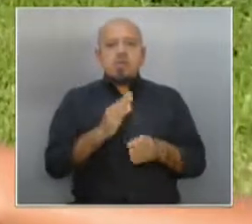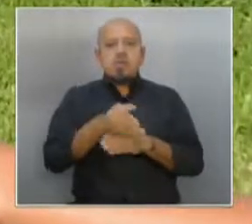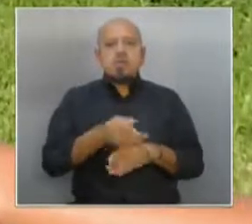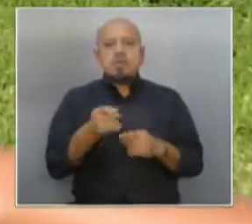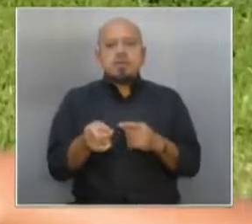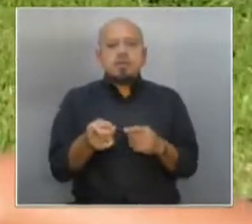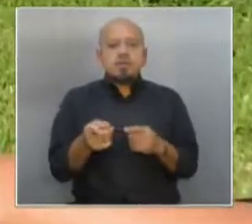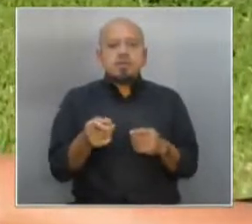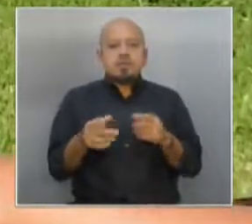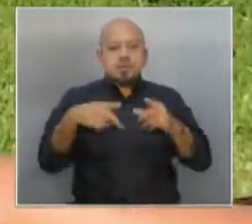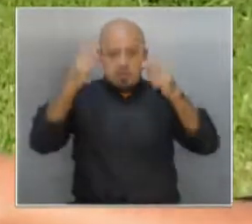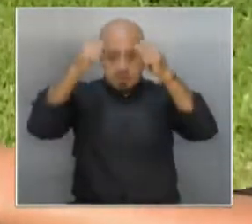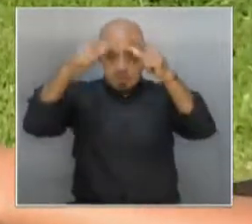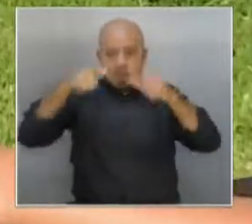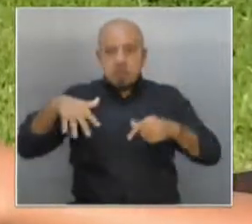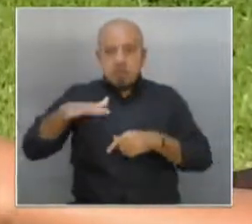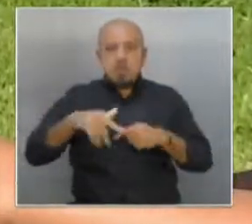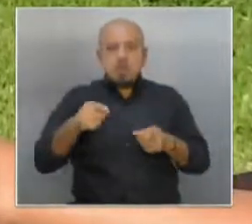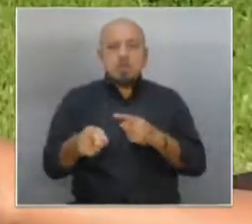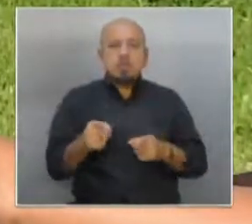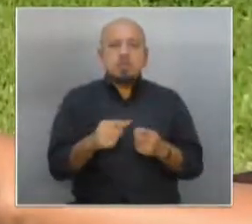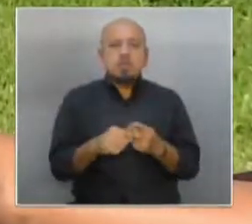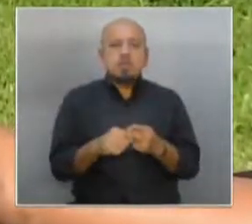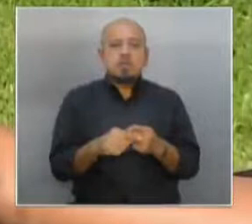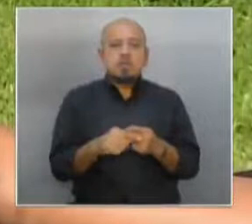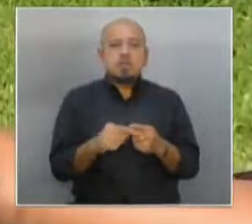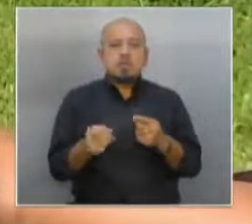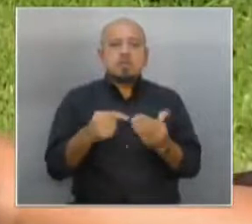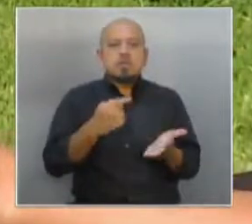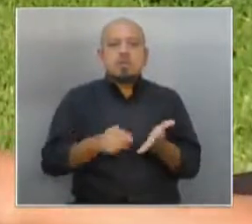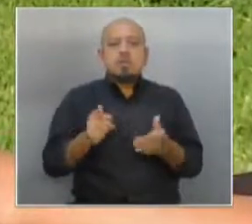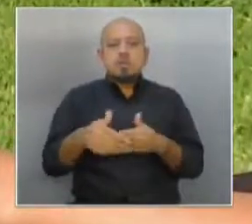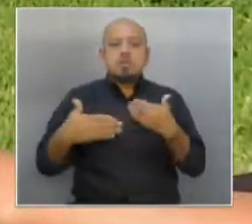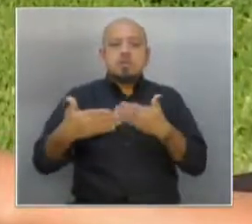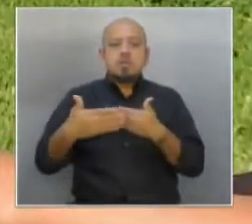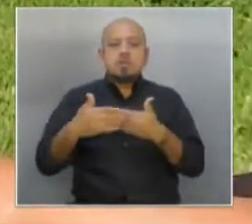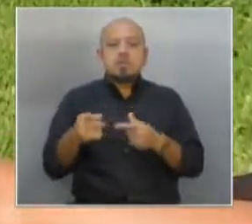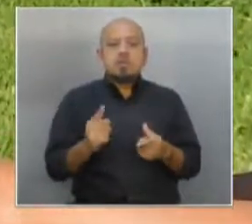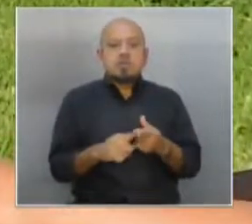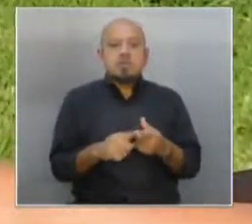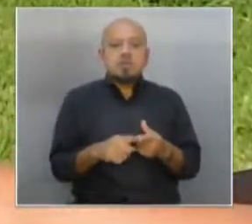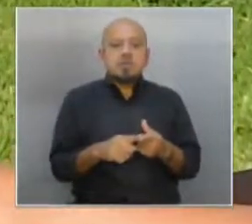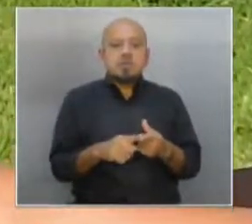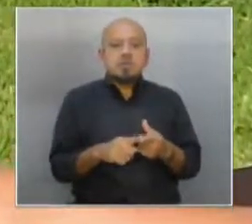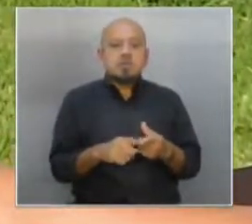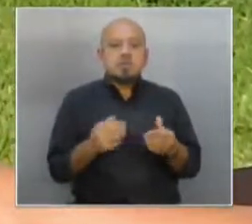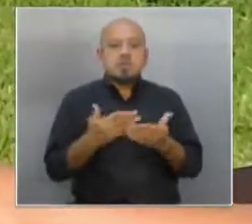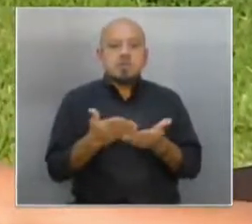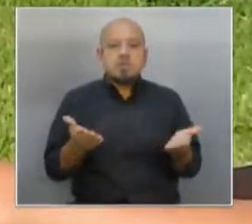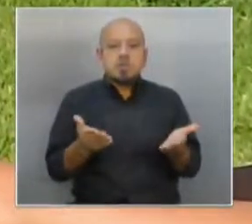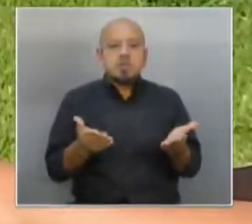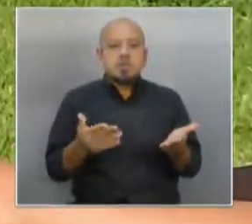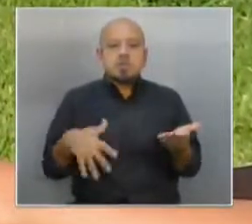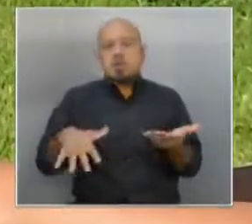que es el campo y que es tan cerquita de lo que es el centro, que no estamos tan lejos y los paisajes